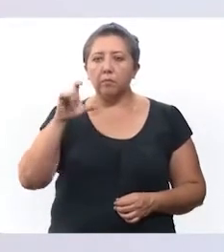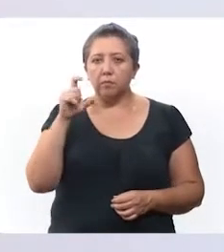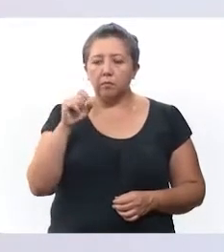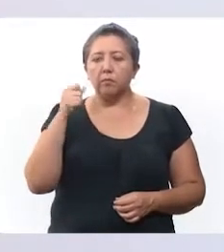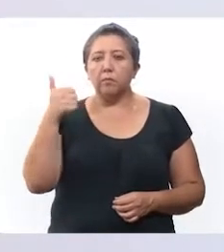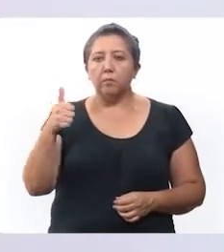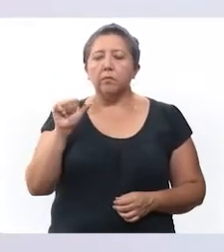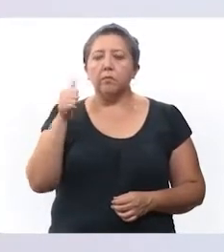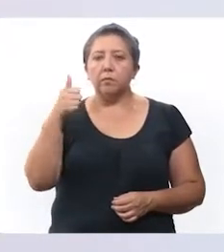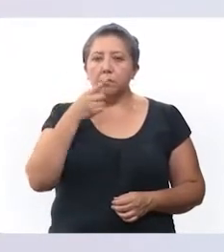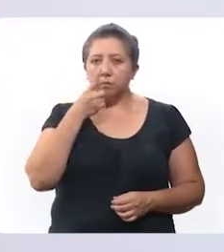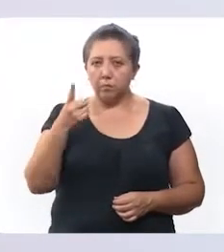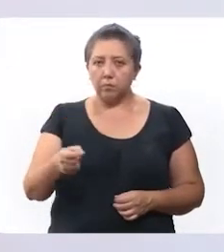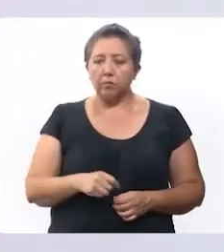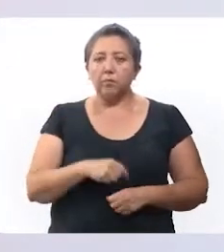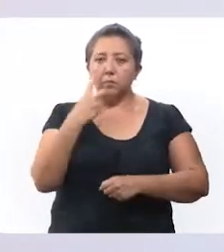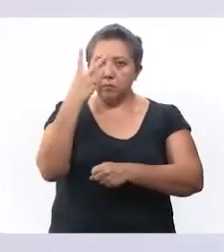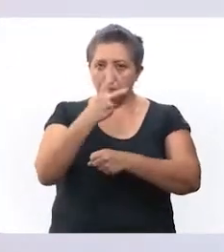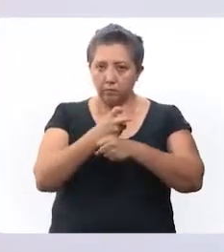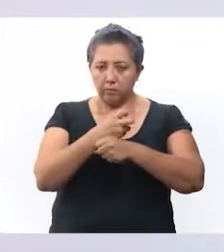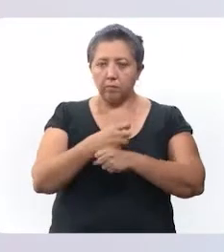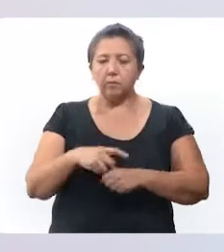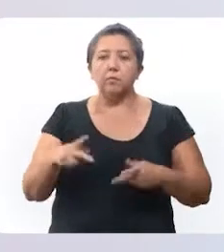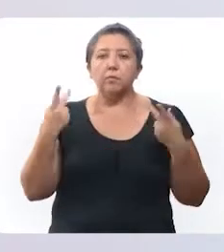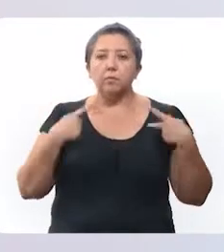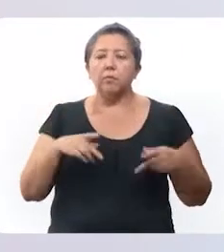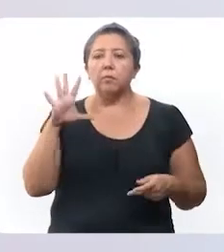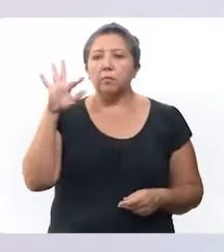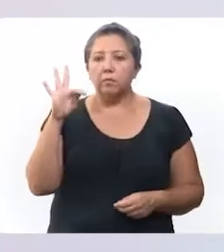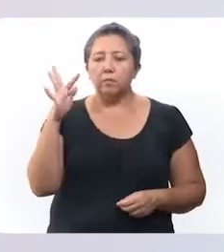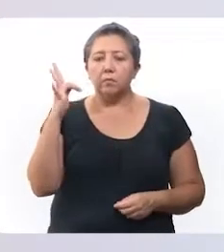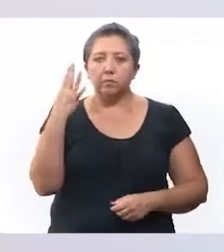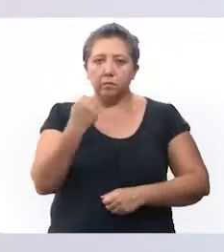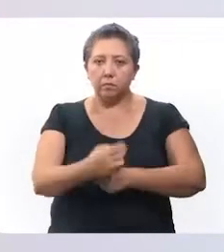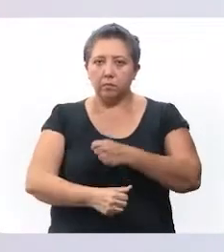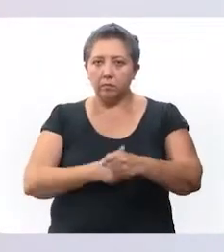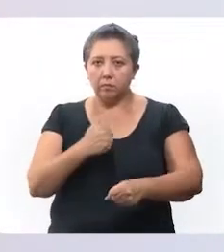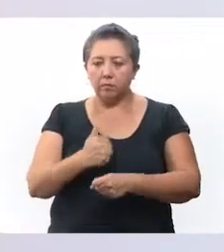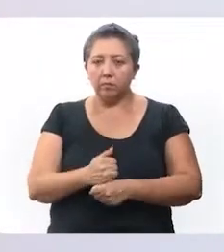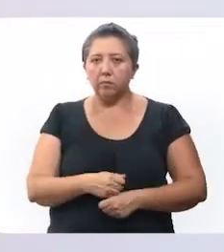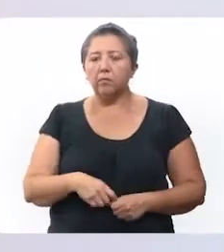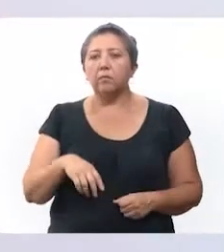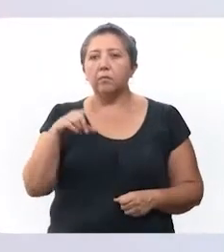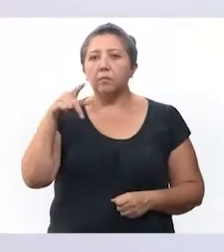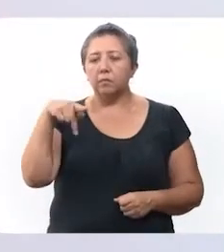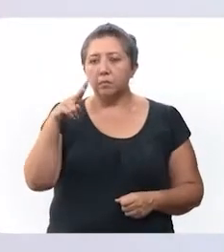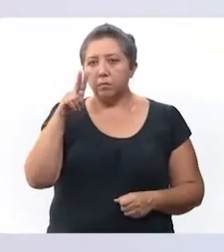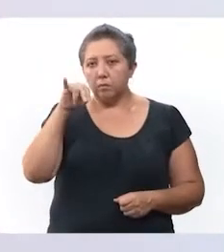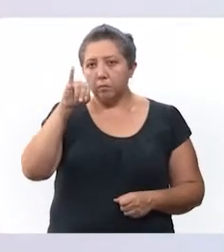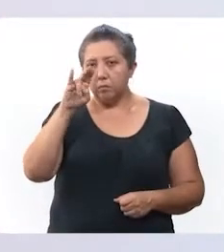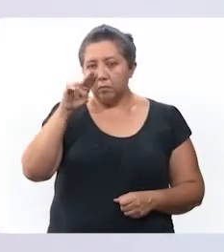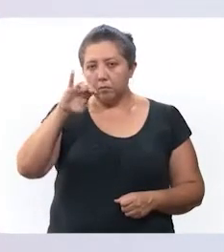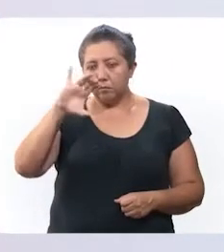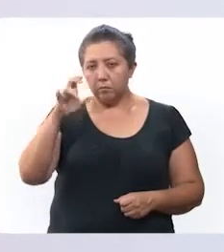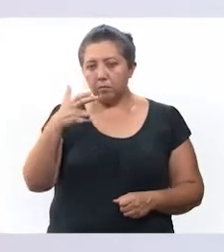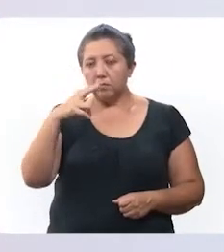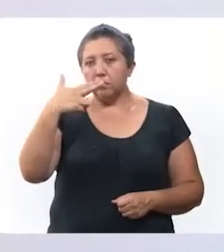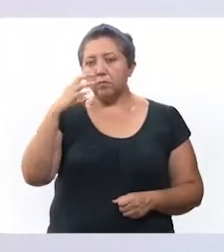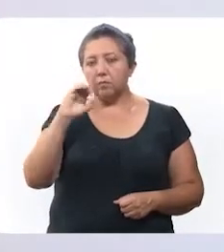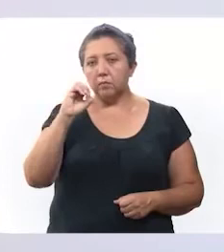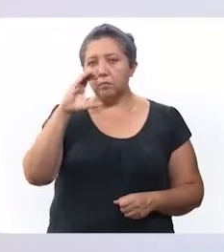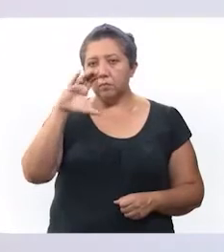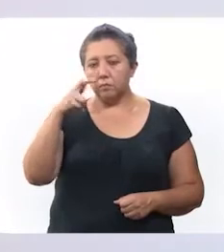26 de agosto, se aplicarán segundas dosis a la población de 40 a 49 años de Quinchil, Chichimilá,